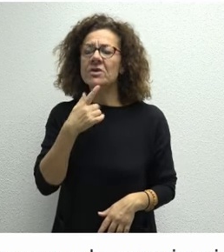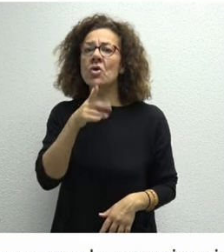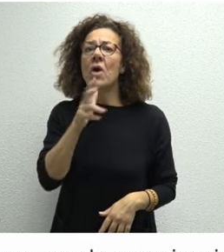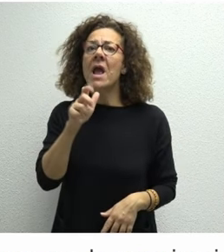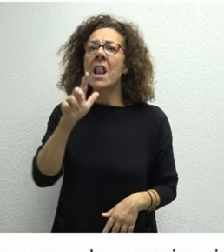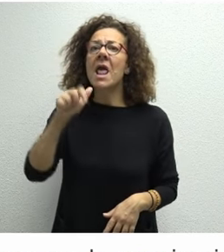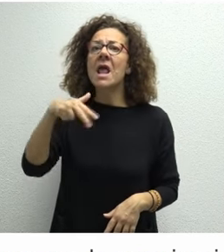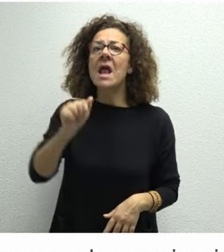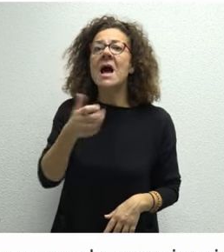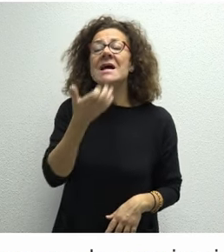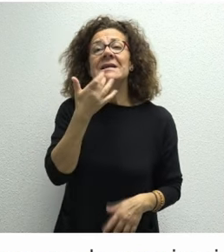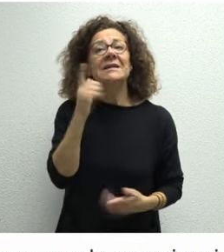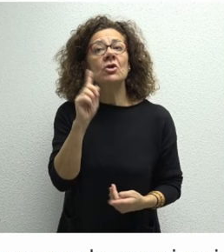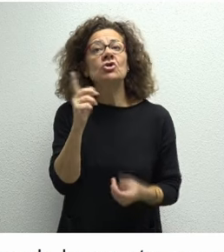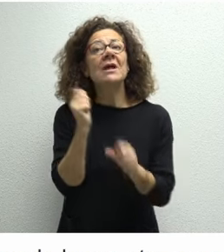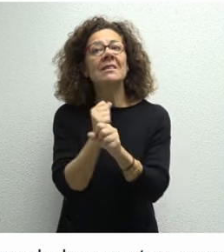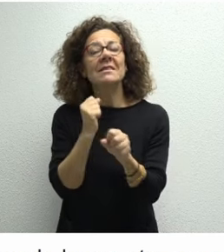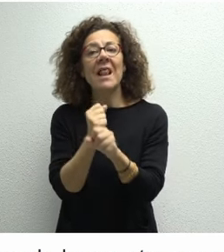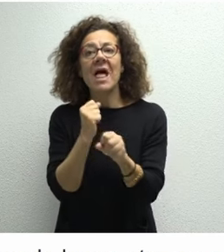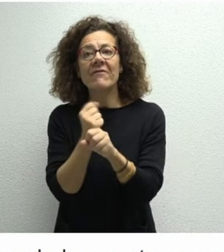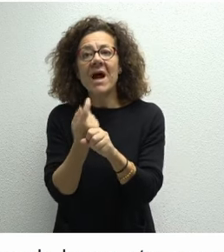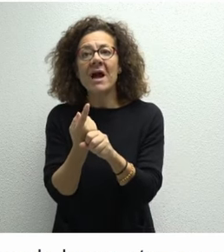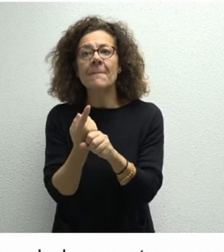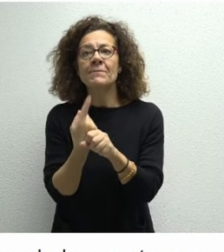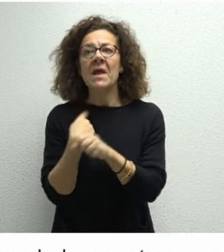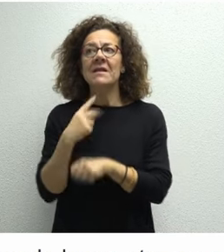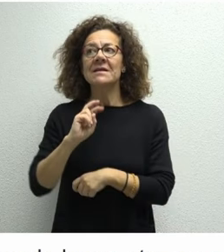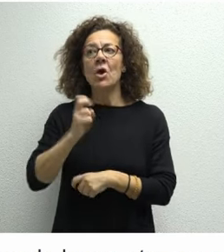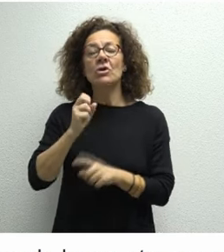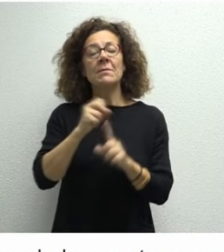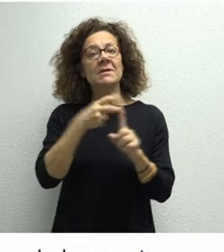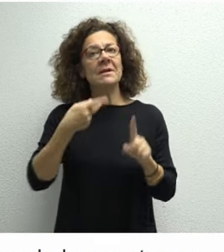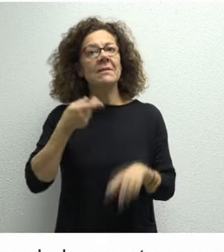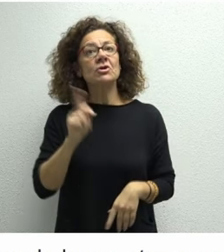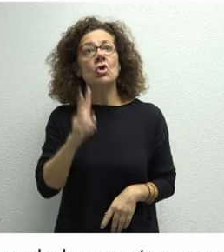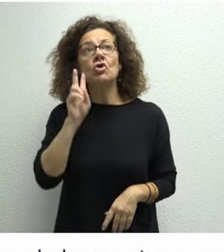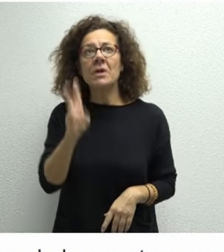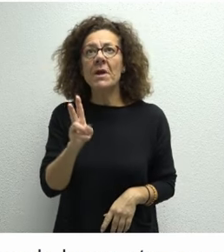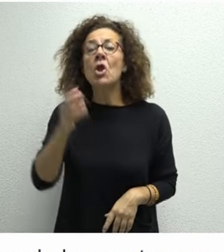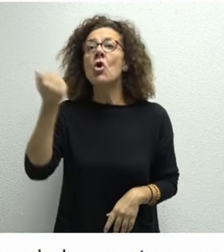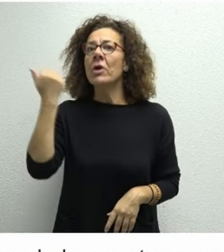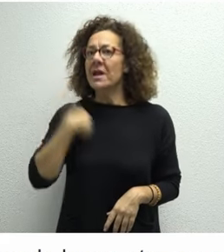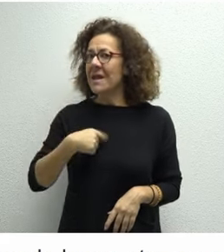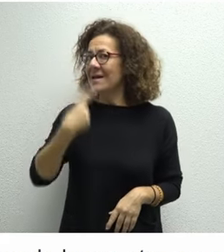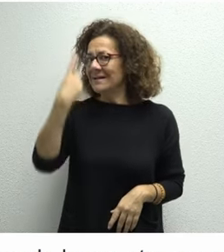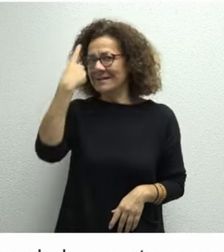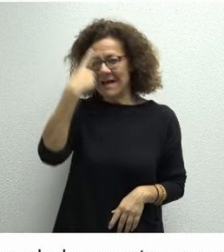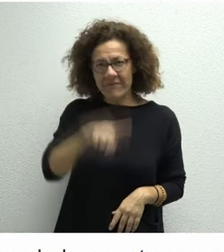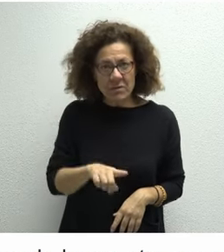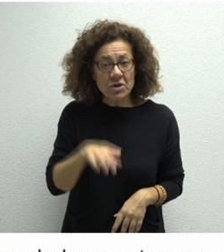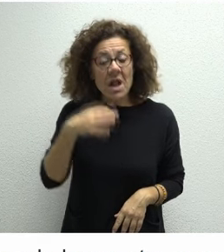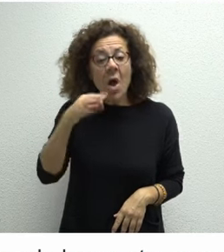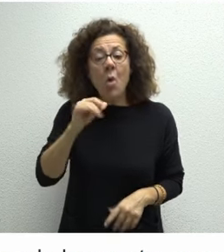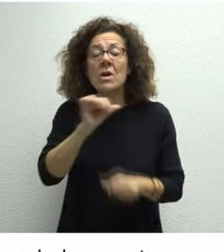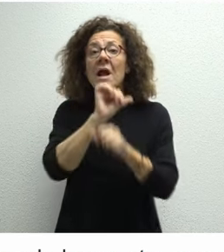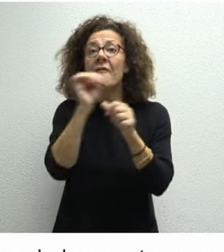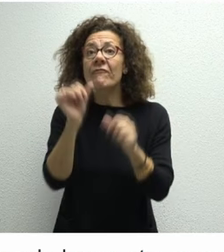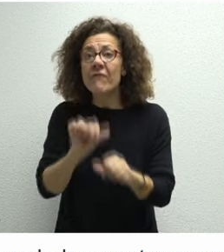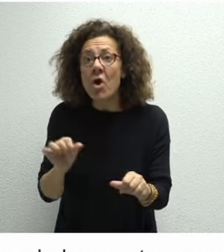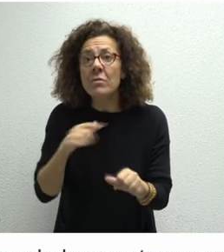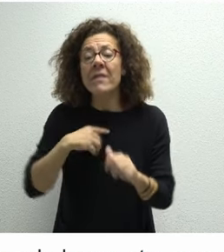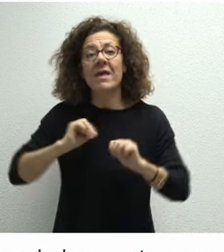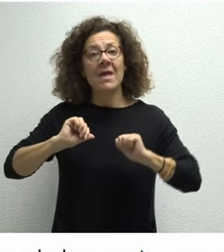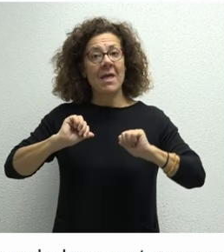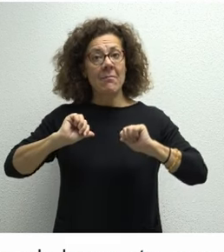decir si no se trabaja eh desde otra perspectiva solo se ve lo que se había visto ya eh Y la única forma de